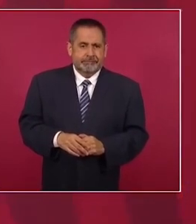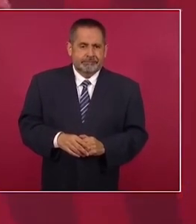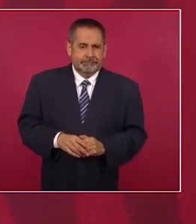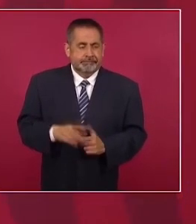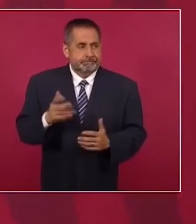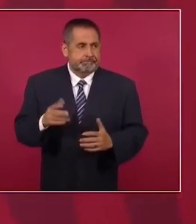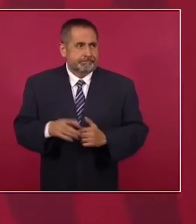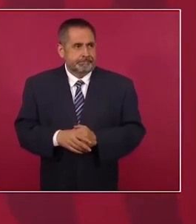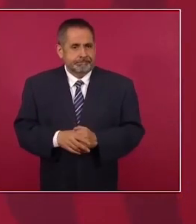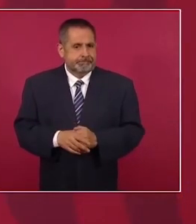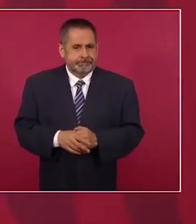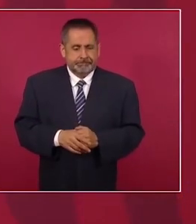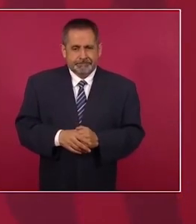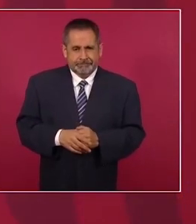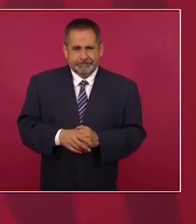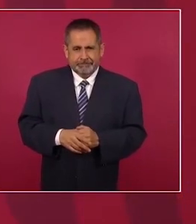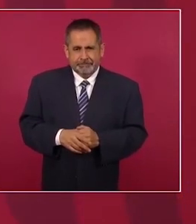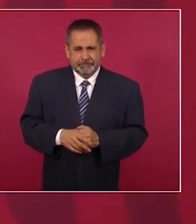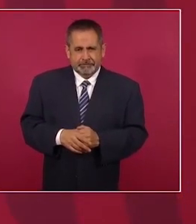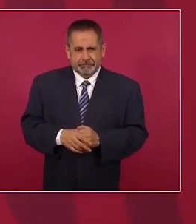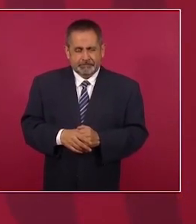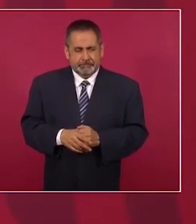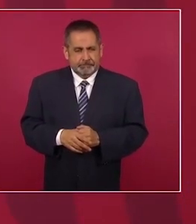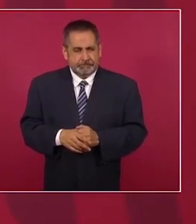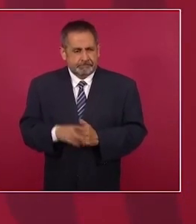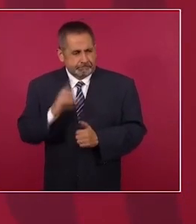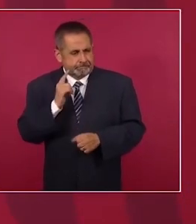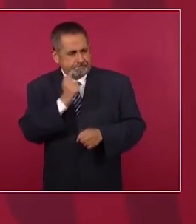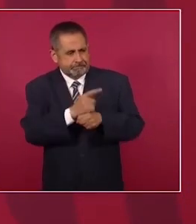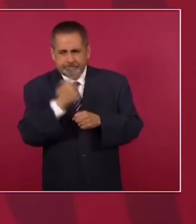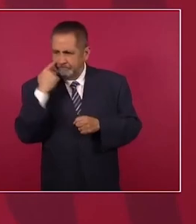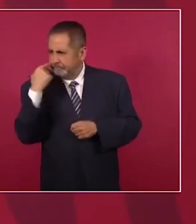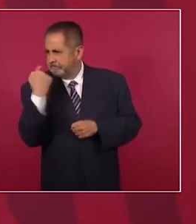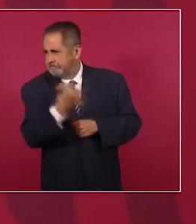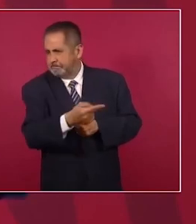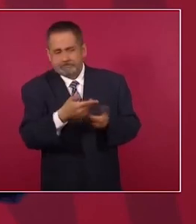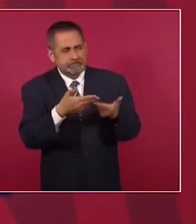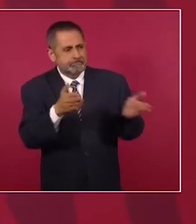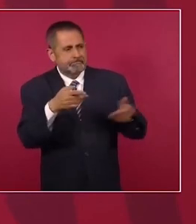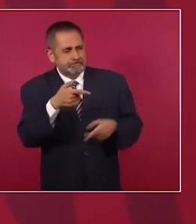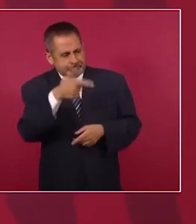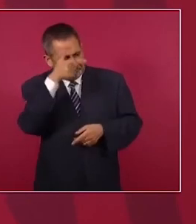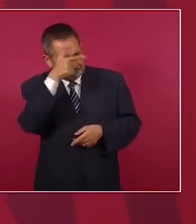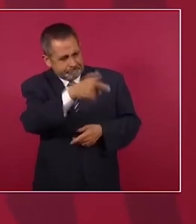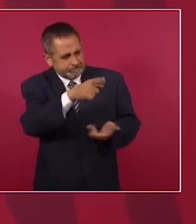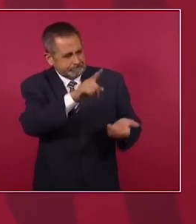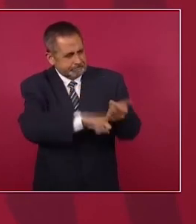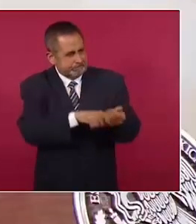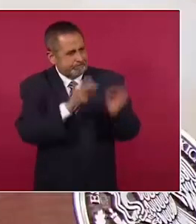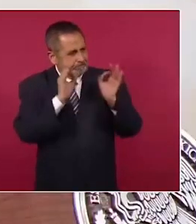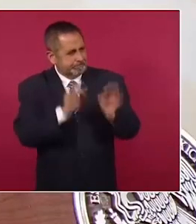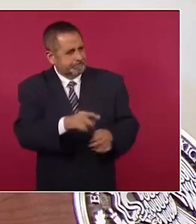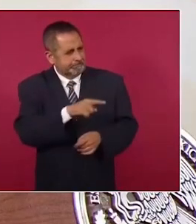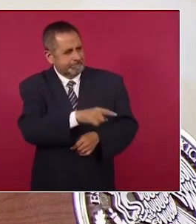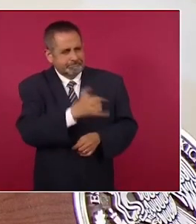Entonces, cuando se les descubre, pues, lo que son realmente,